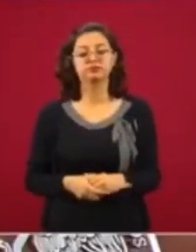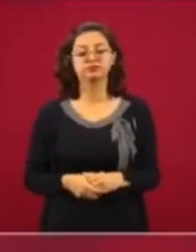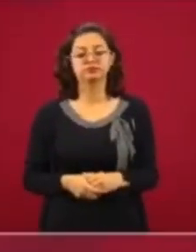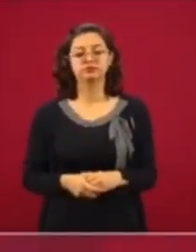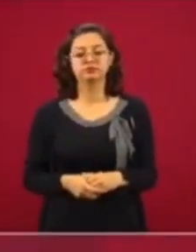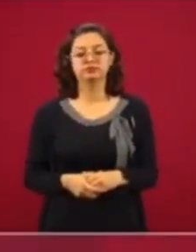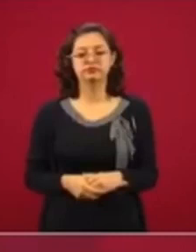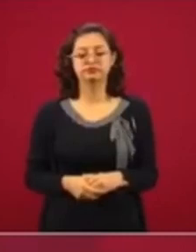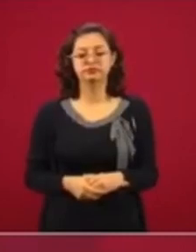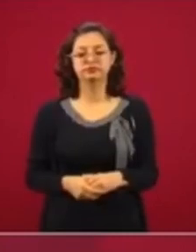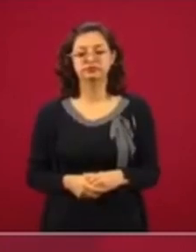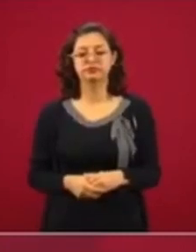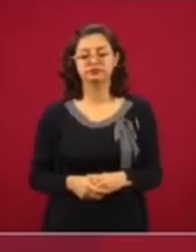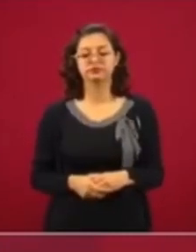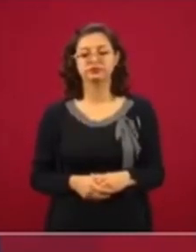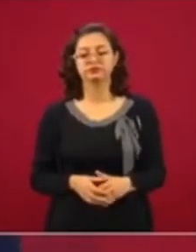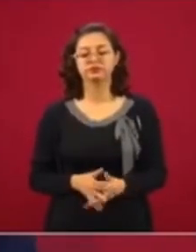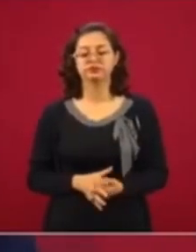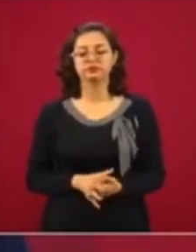esa nota en el